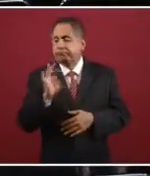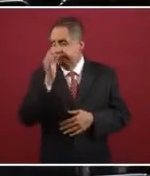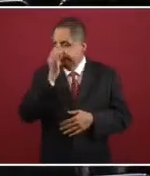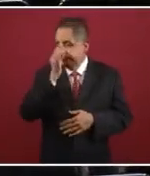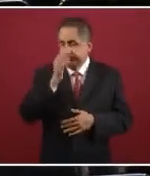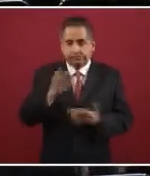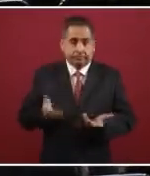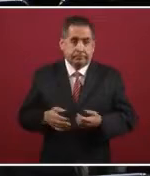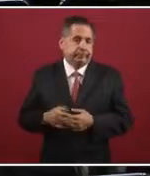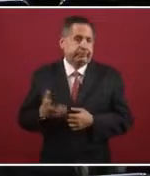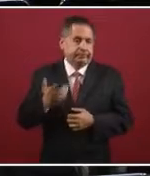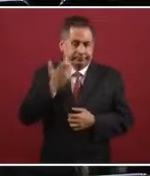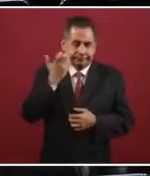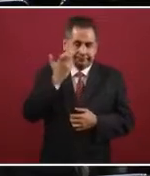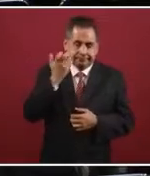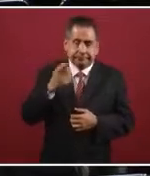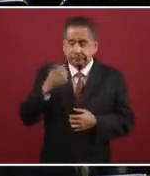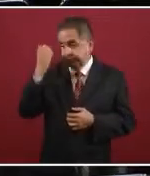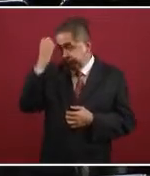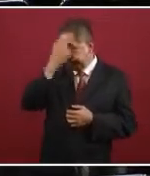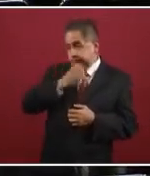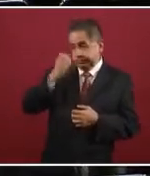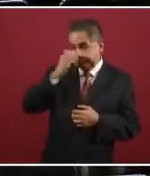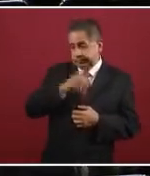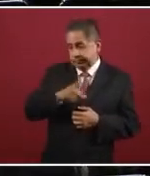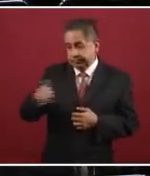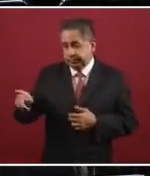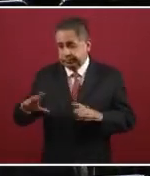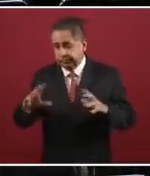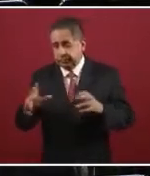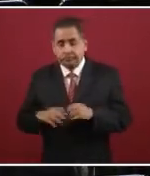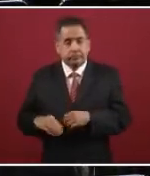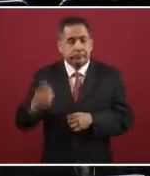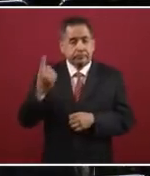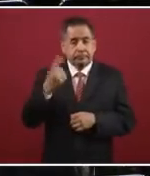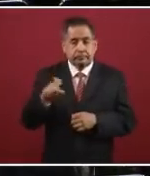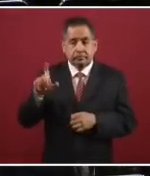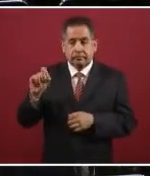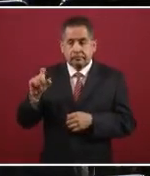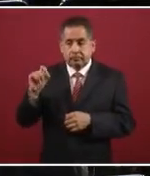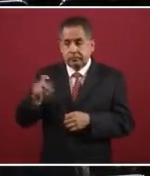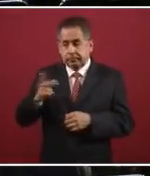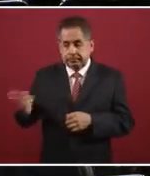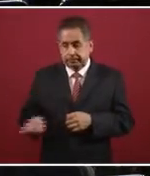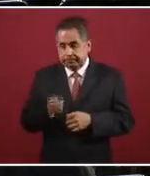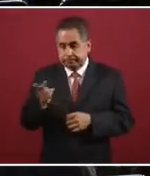entonces aplicaban un examen con 120 preguntas